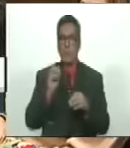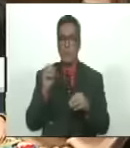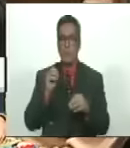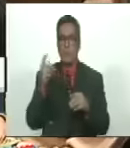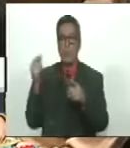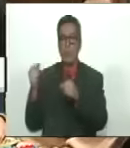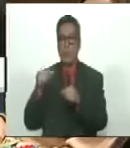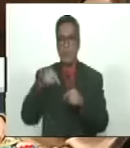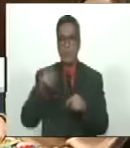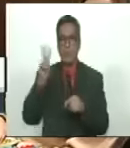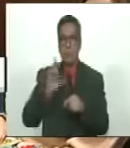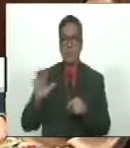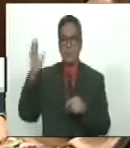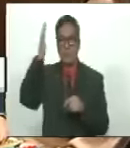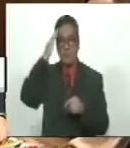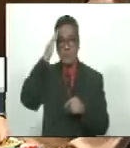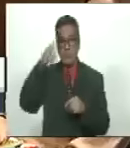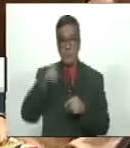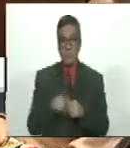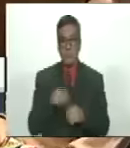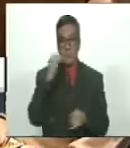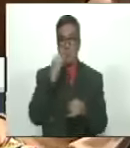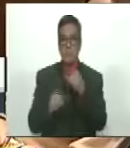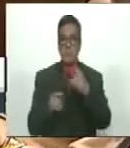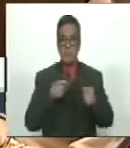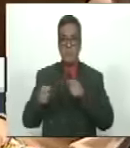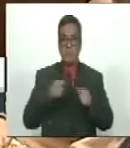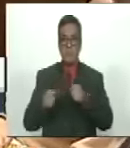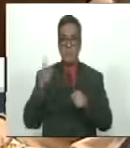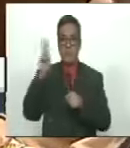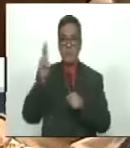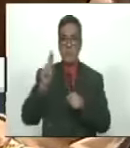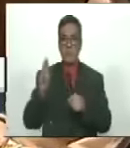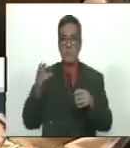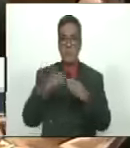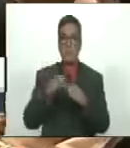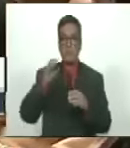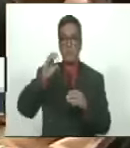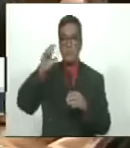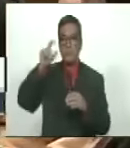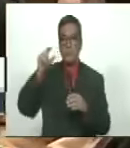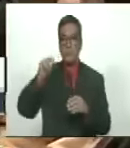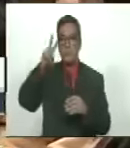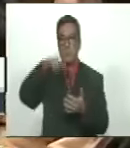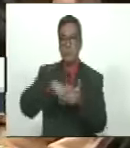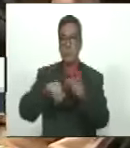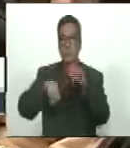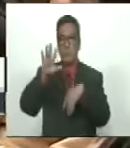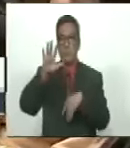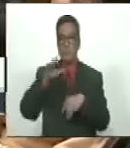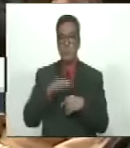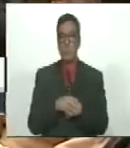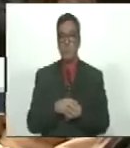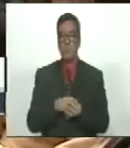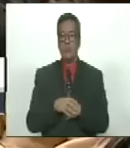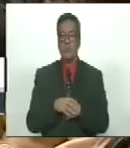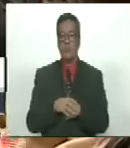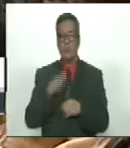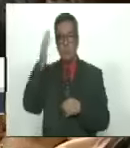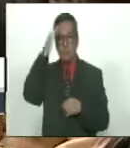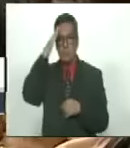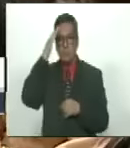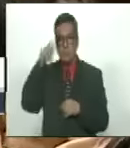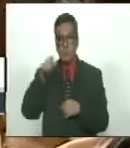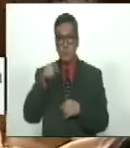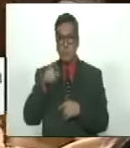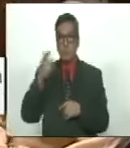nación. Sabemos que las últimas acciones de la República Cooperativa de Guyana fueron en el 2015. Sabemos